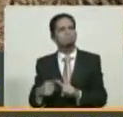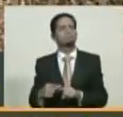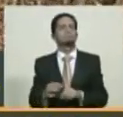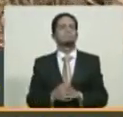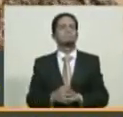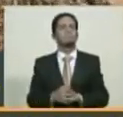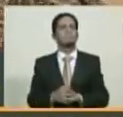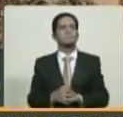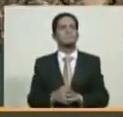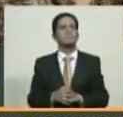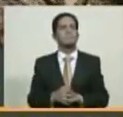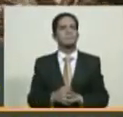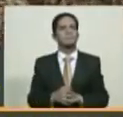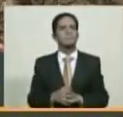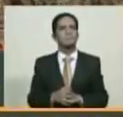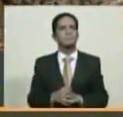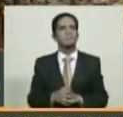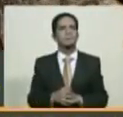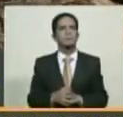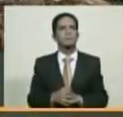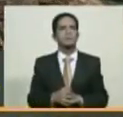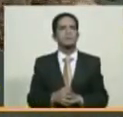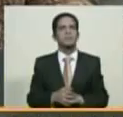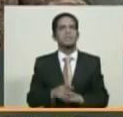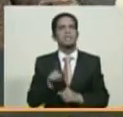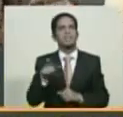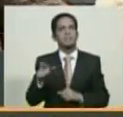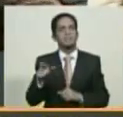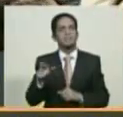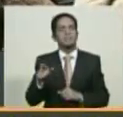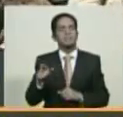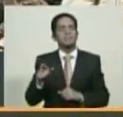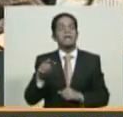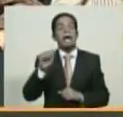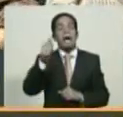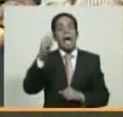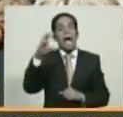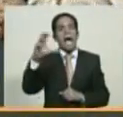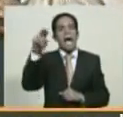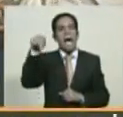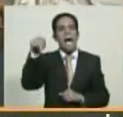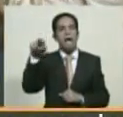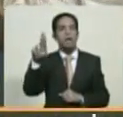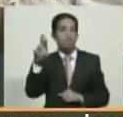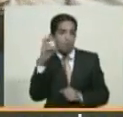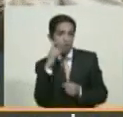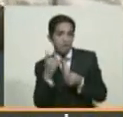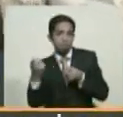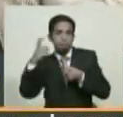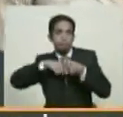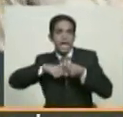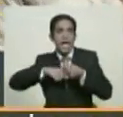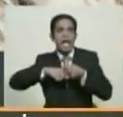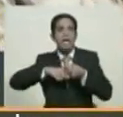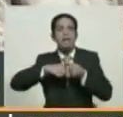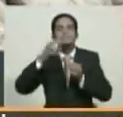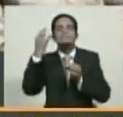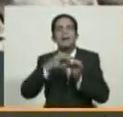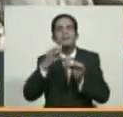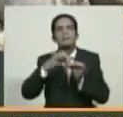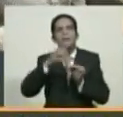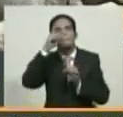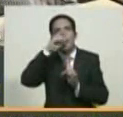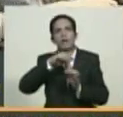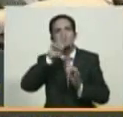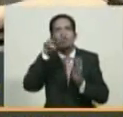Migraciones, que pasó a formar parte de las Naciones Unidas apenas en septiembre del año 2016, pero que